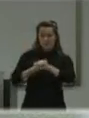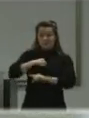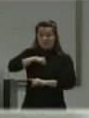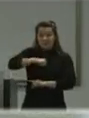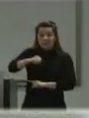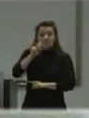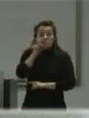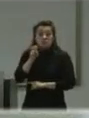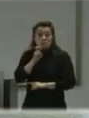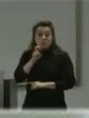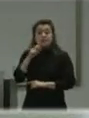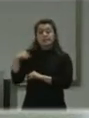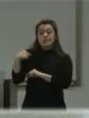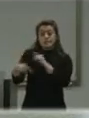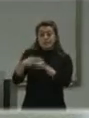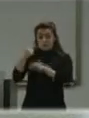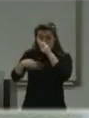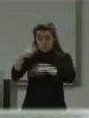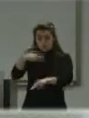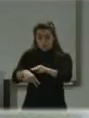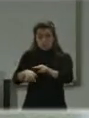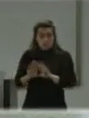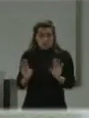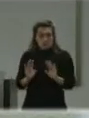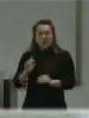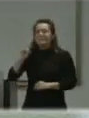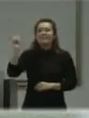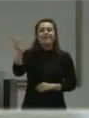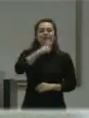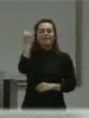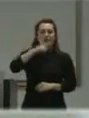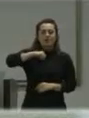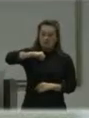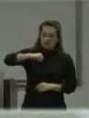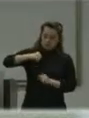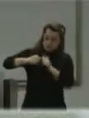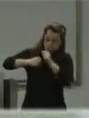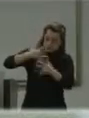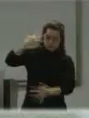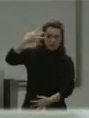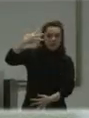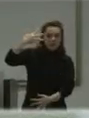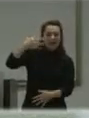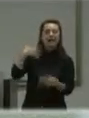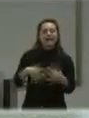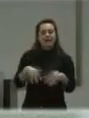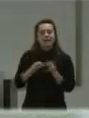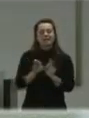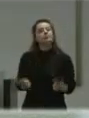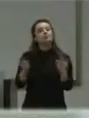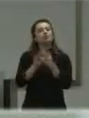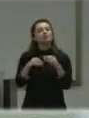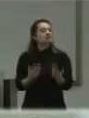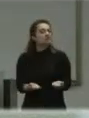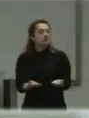sexuales y reproductivos sino en general es muy importante